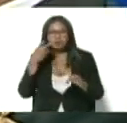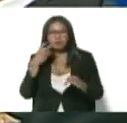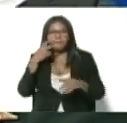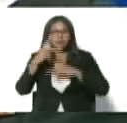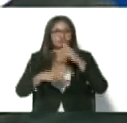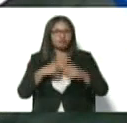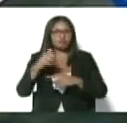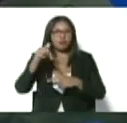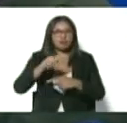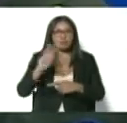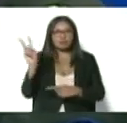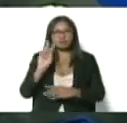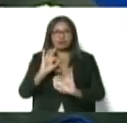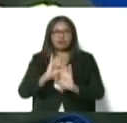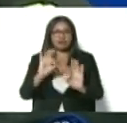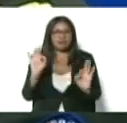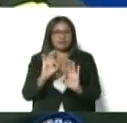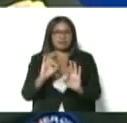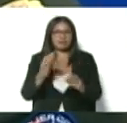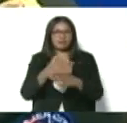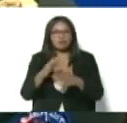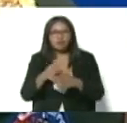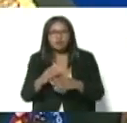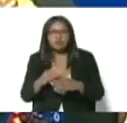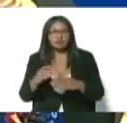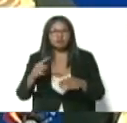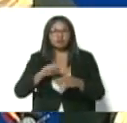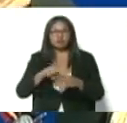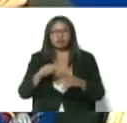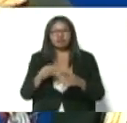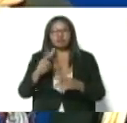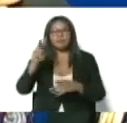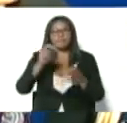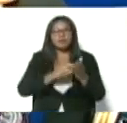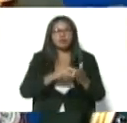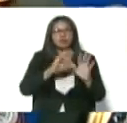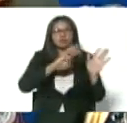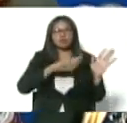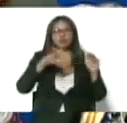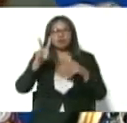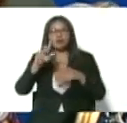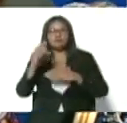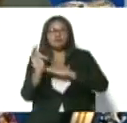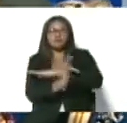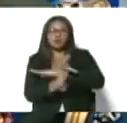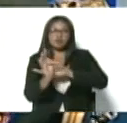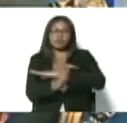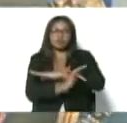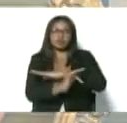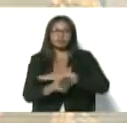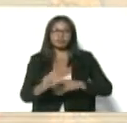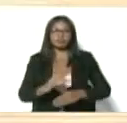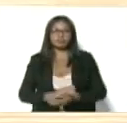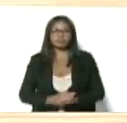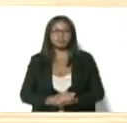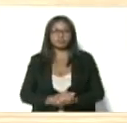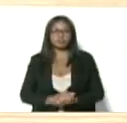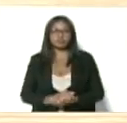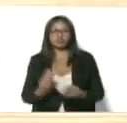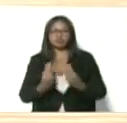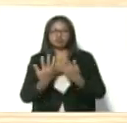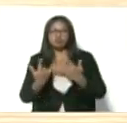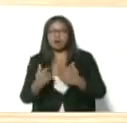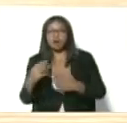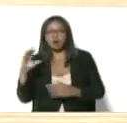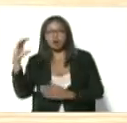en venezuela nada a pesar de tener 2.219 kilómetros de frontera com colombia y